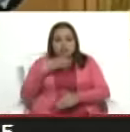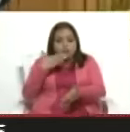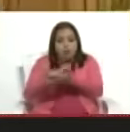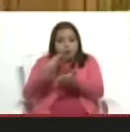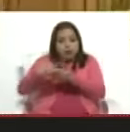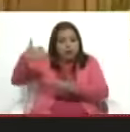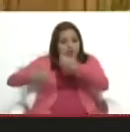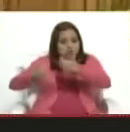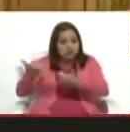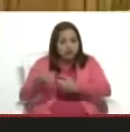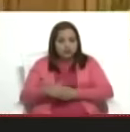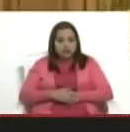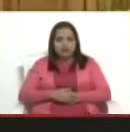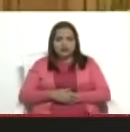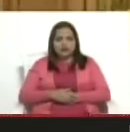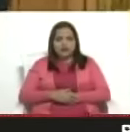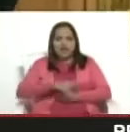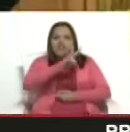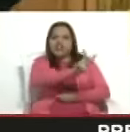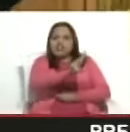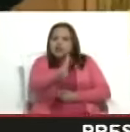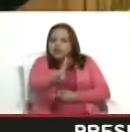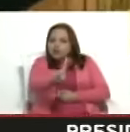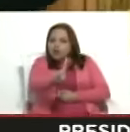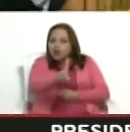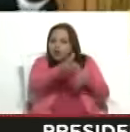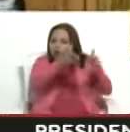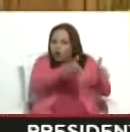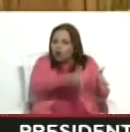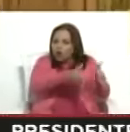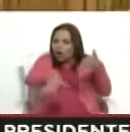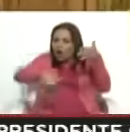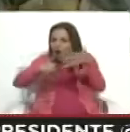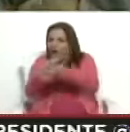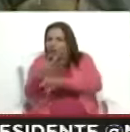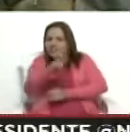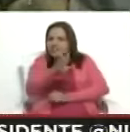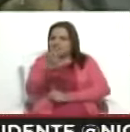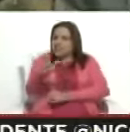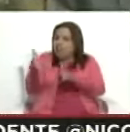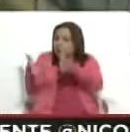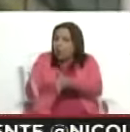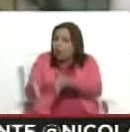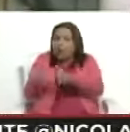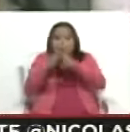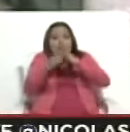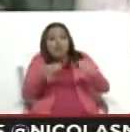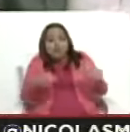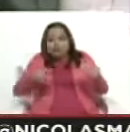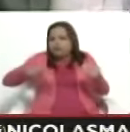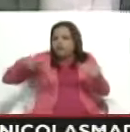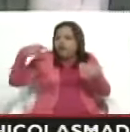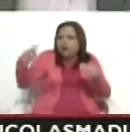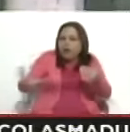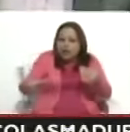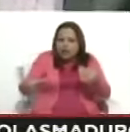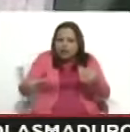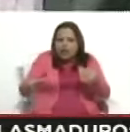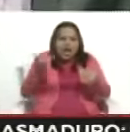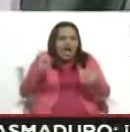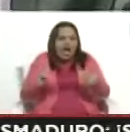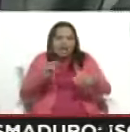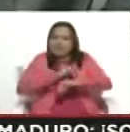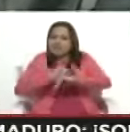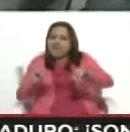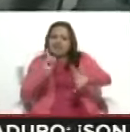postulaciones. ¿Del 21 al 25? Todo lo que se presente fuera de eso está fuera del laxo. ¿De